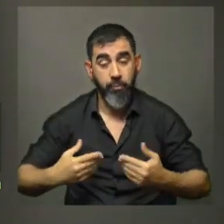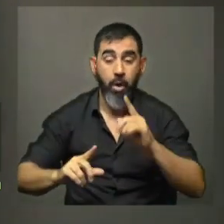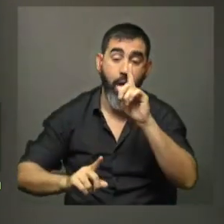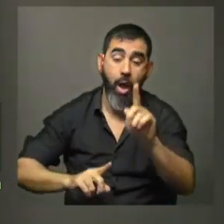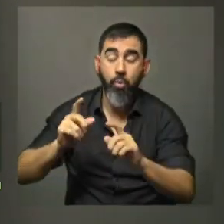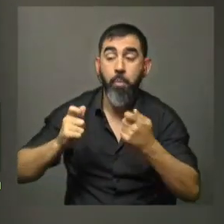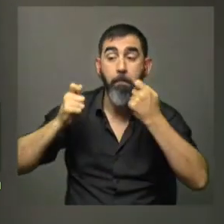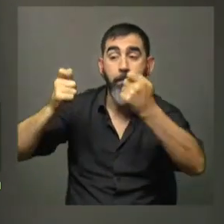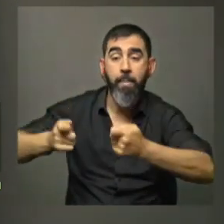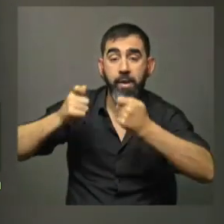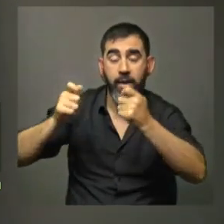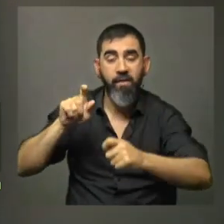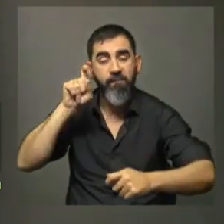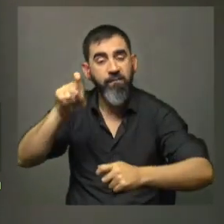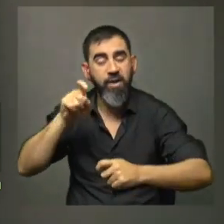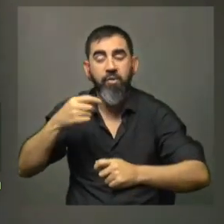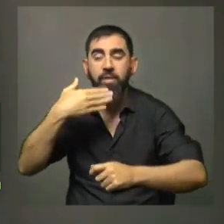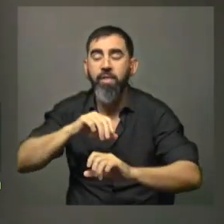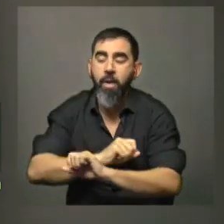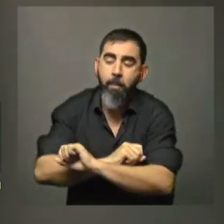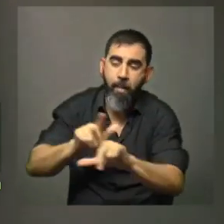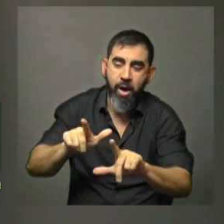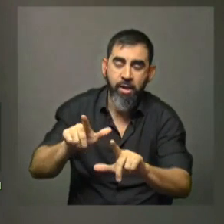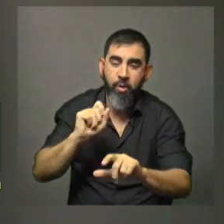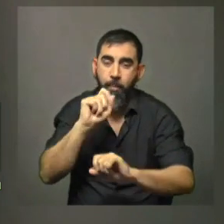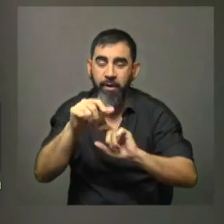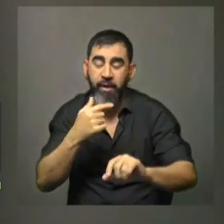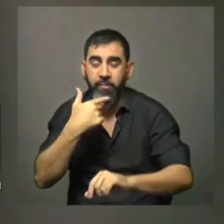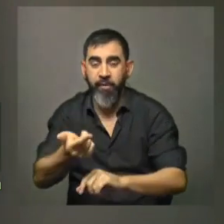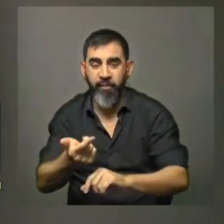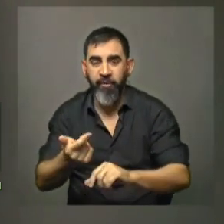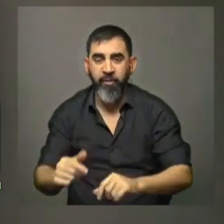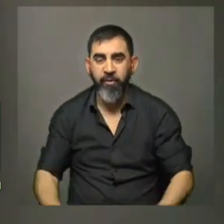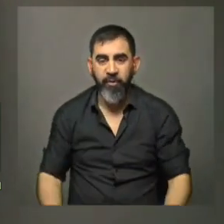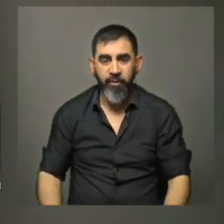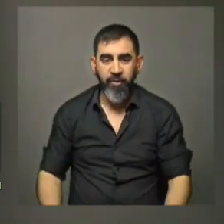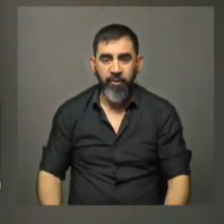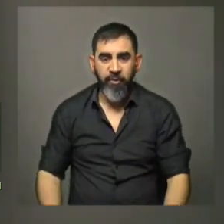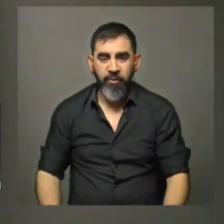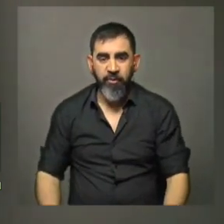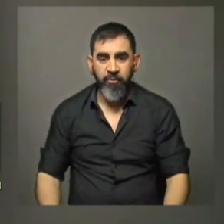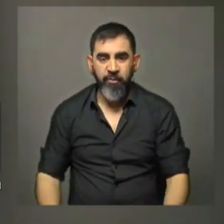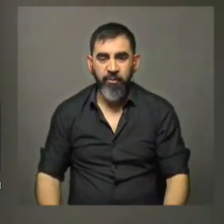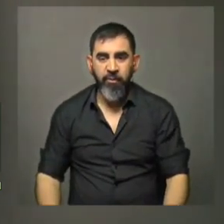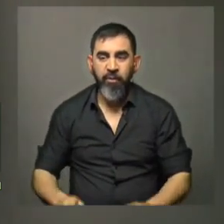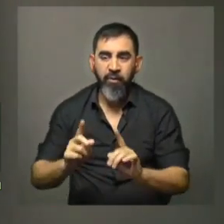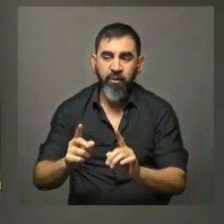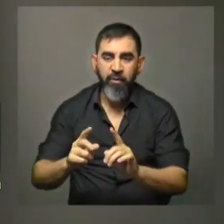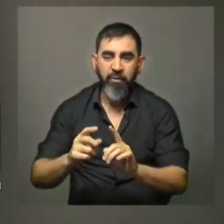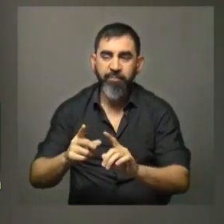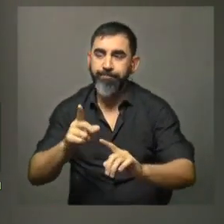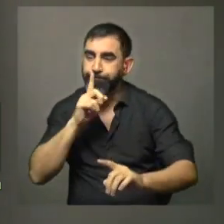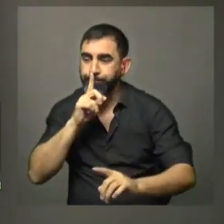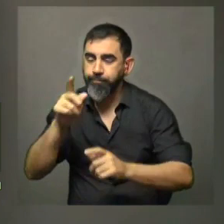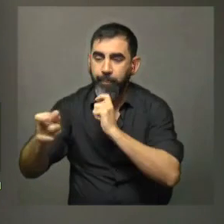algunos militantes que tal vez malinterpretan ese tipo de expresiones y entienden que hay que acallar